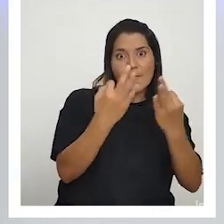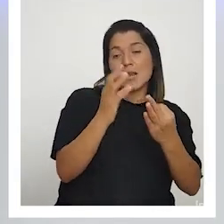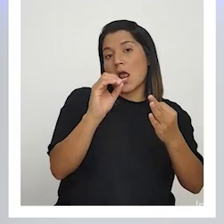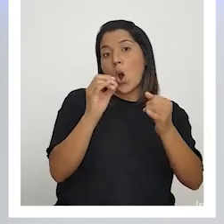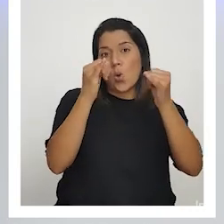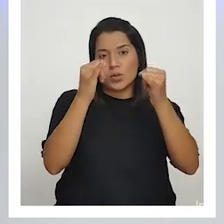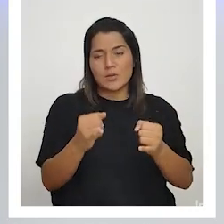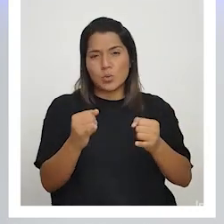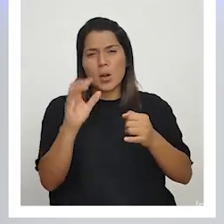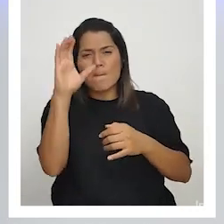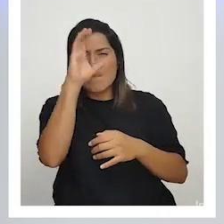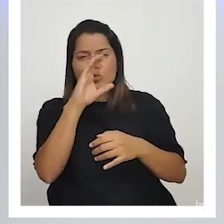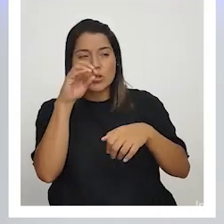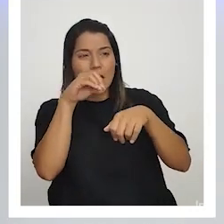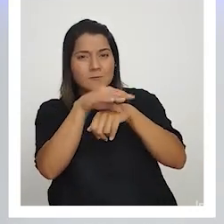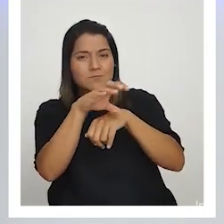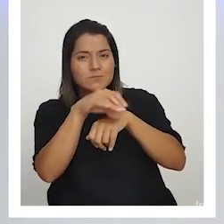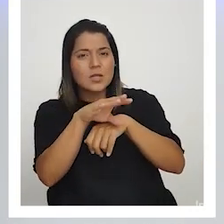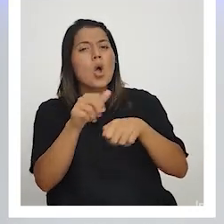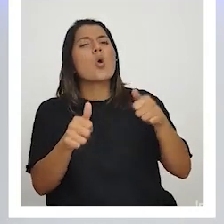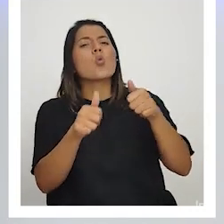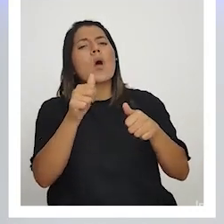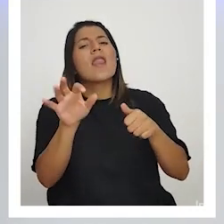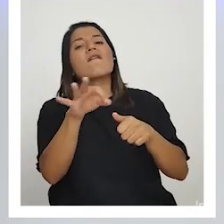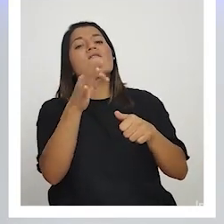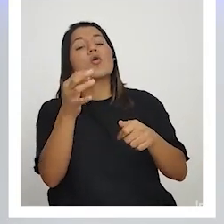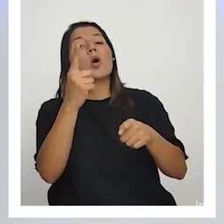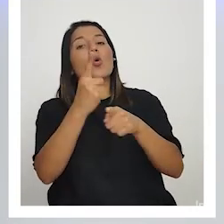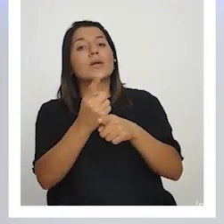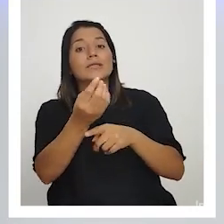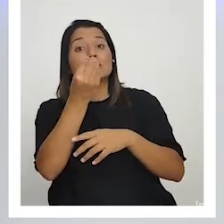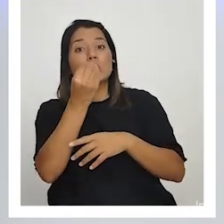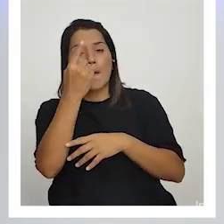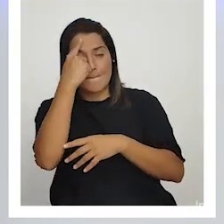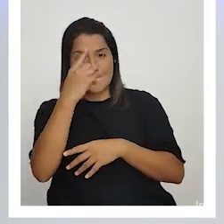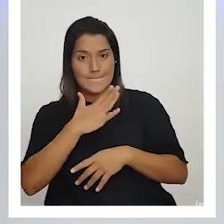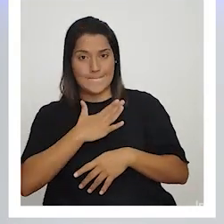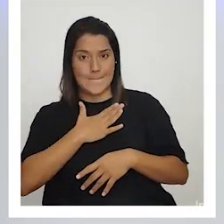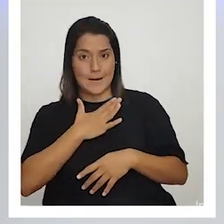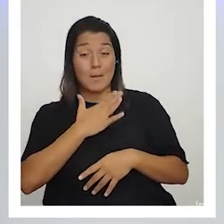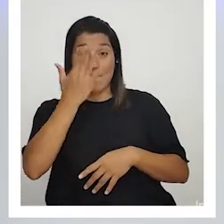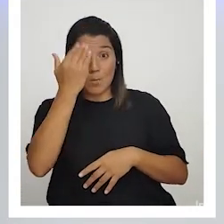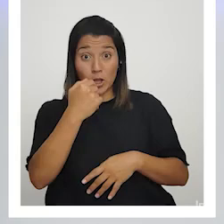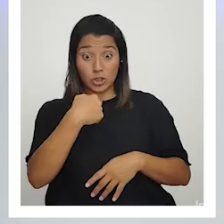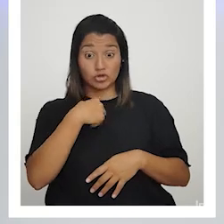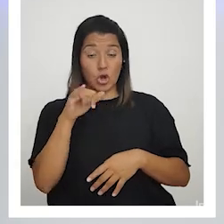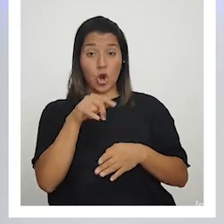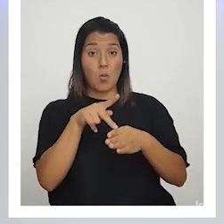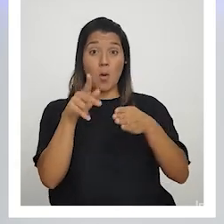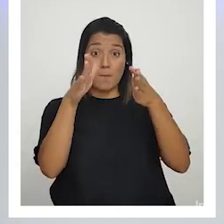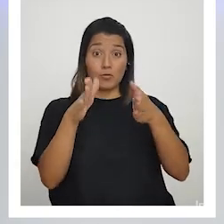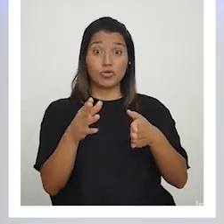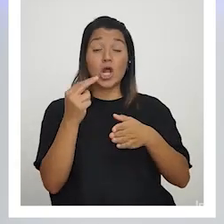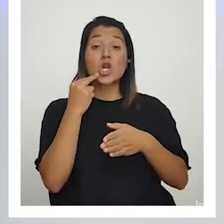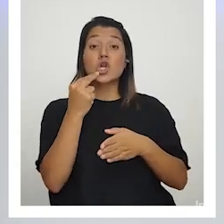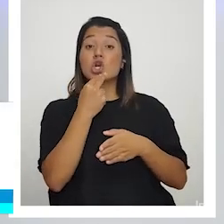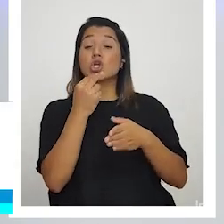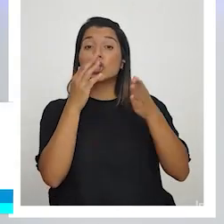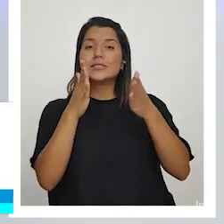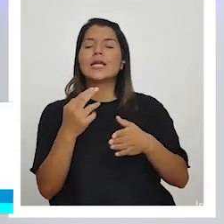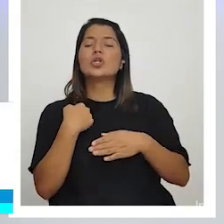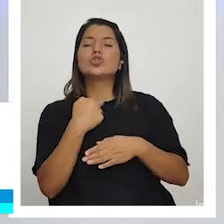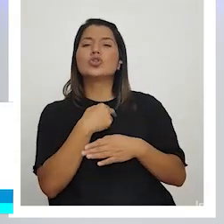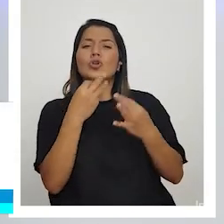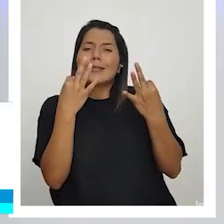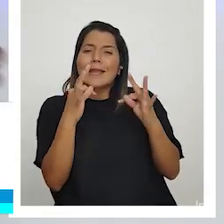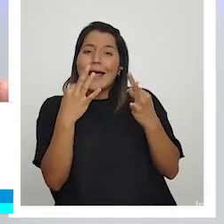de cuál es el plan de alimentación adecuado para mí, porque uno como profesional en lo que es nutrición busca